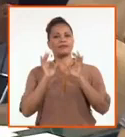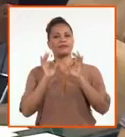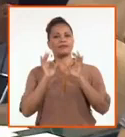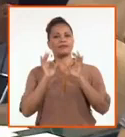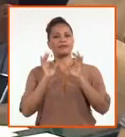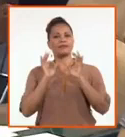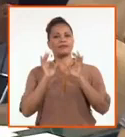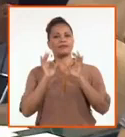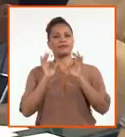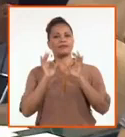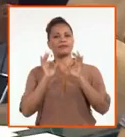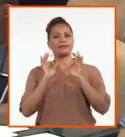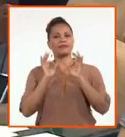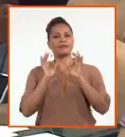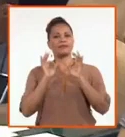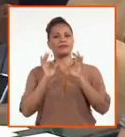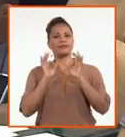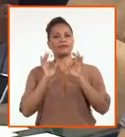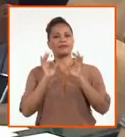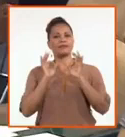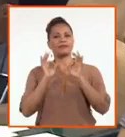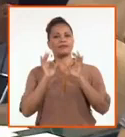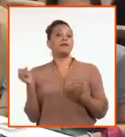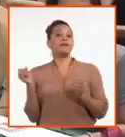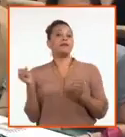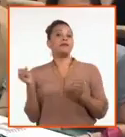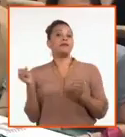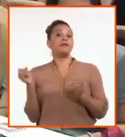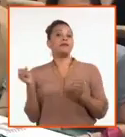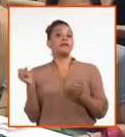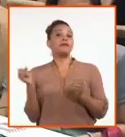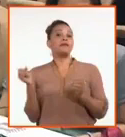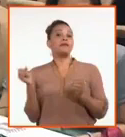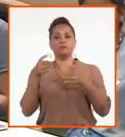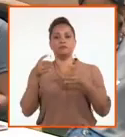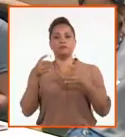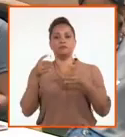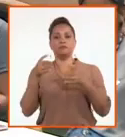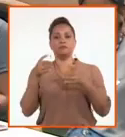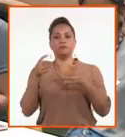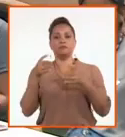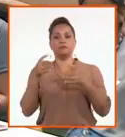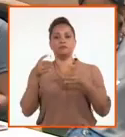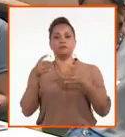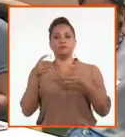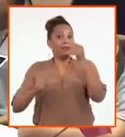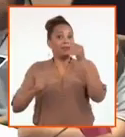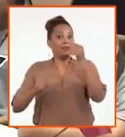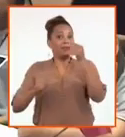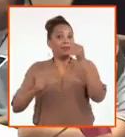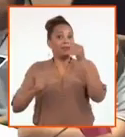universidades han sido y seguirán siendo el blanco principal de acciones enemigas, de los que apuestan a fomentar en nuestros jóvenes apatía